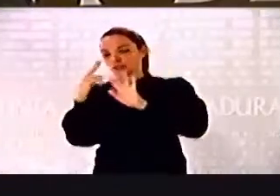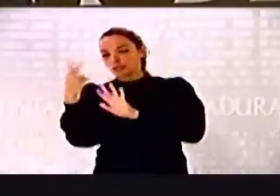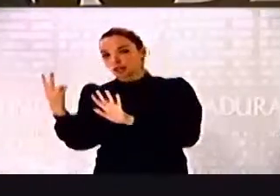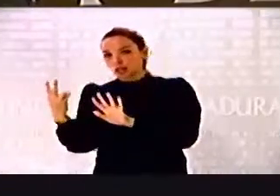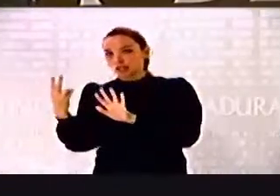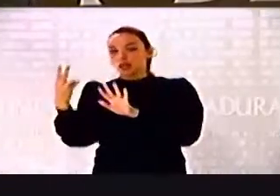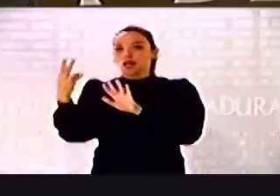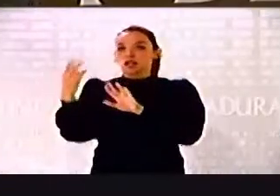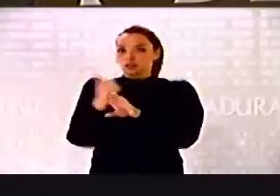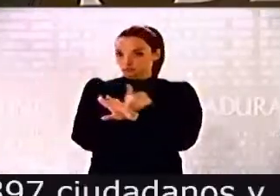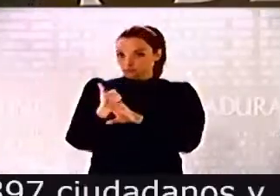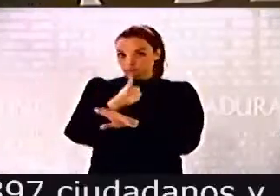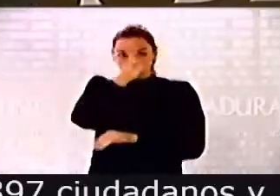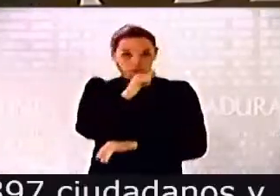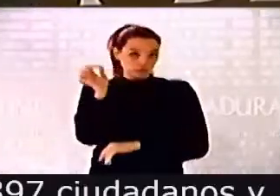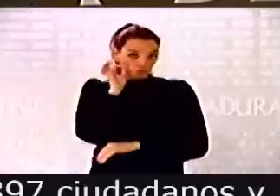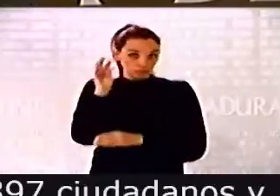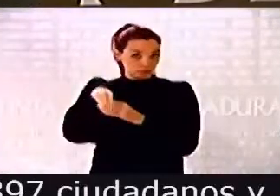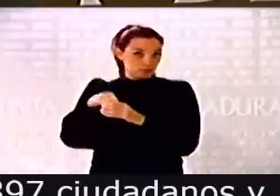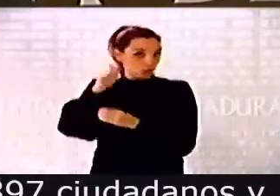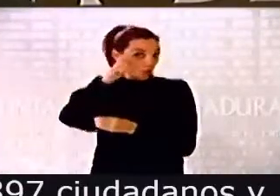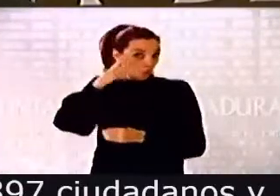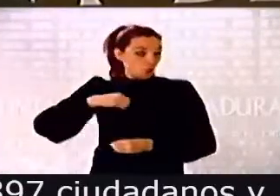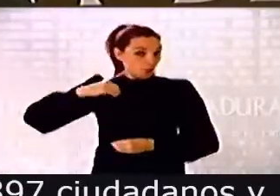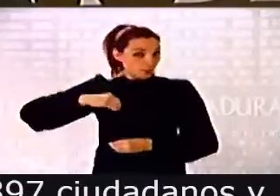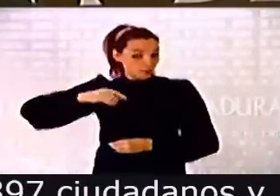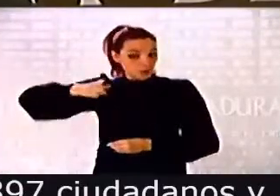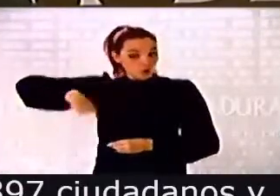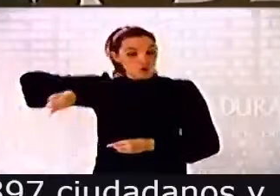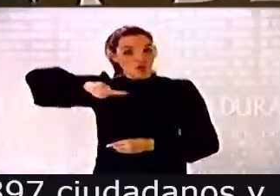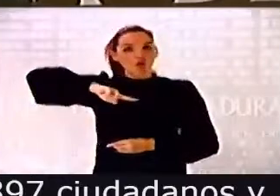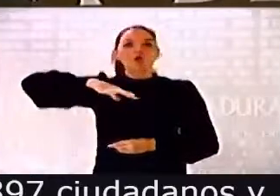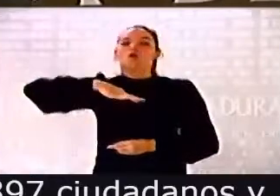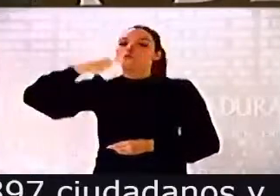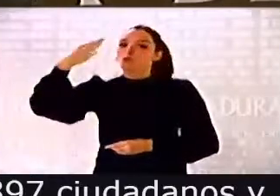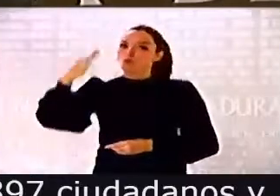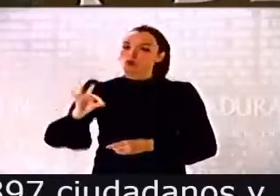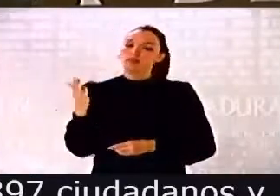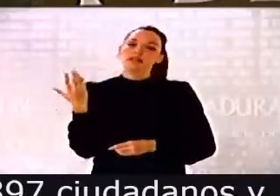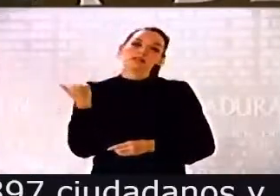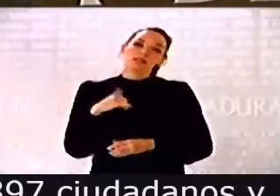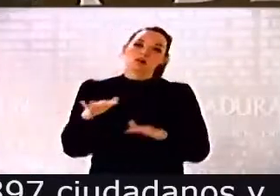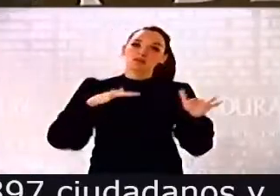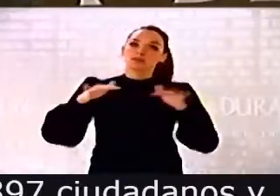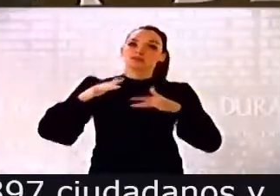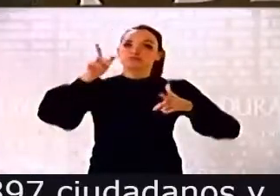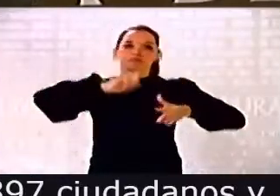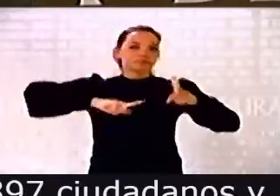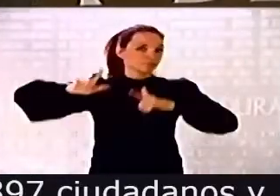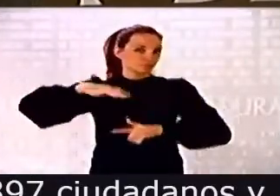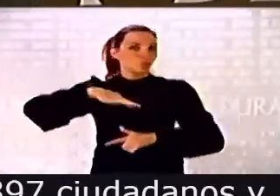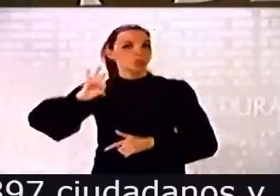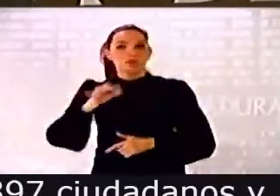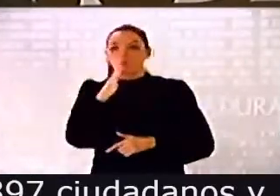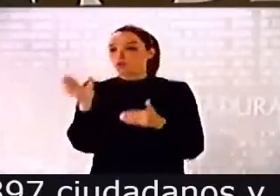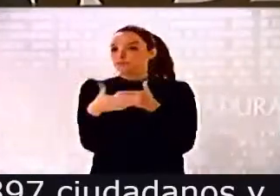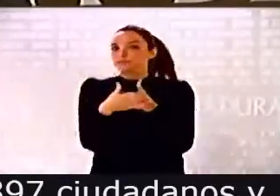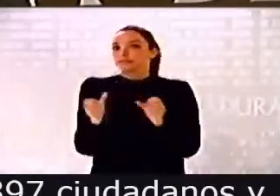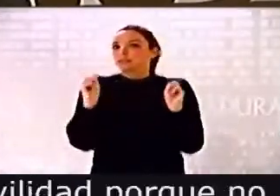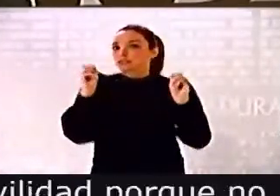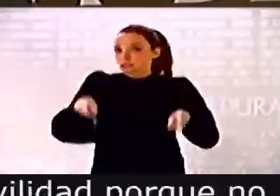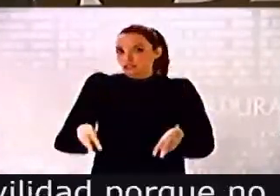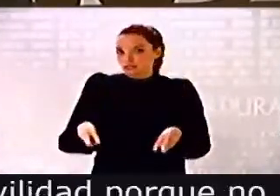ciudadanos y ciudadanas de Villanueva del Fresno, podrían disponer ya de una movilidad porque no tienen aislamiento